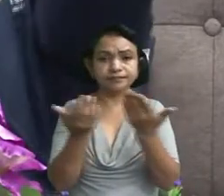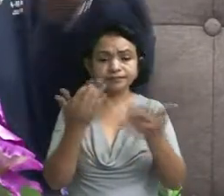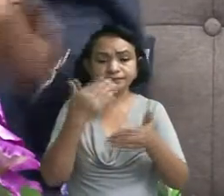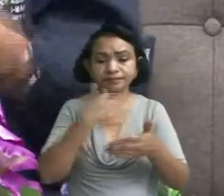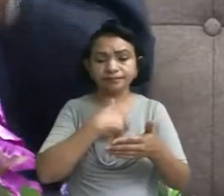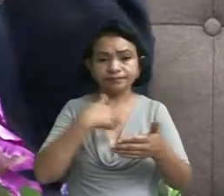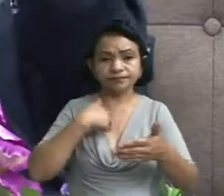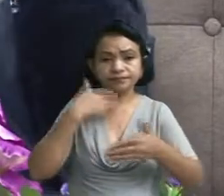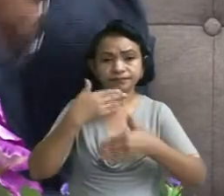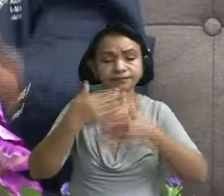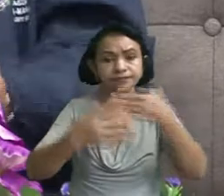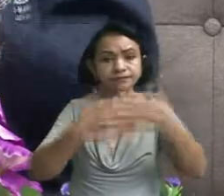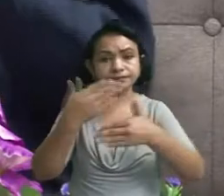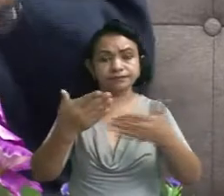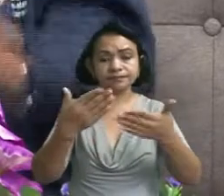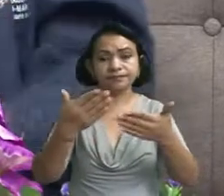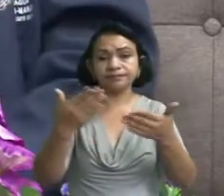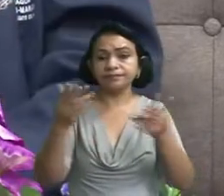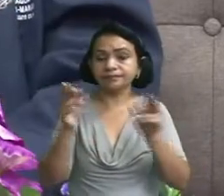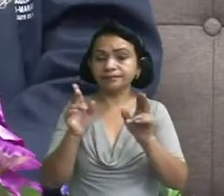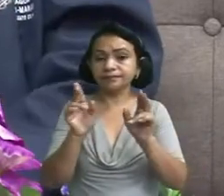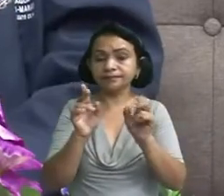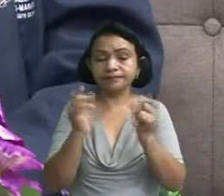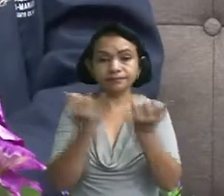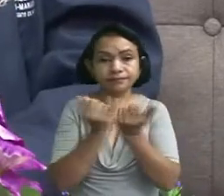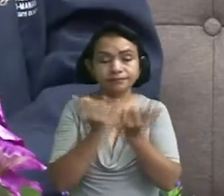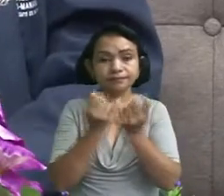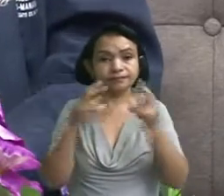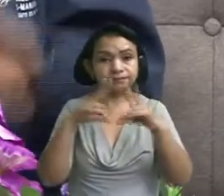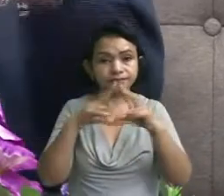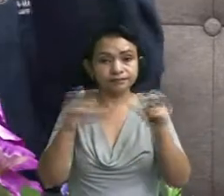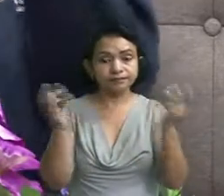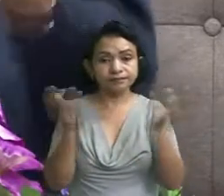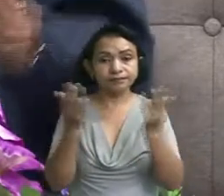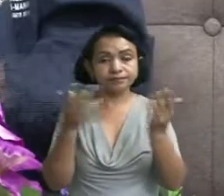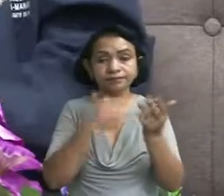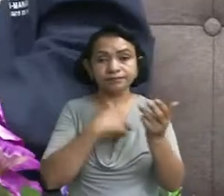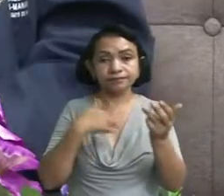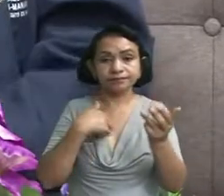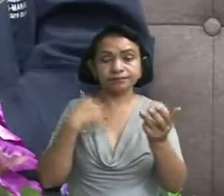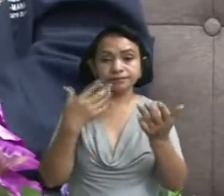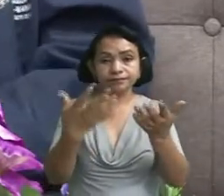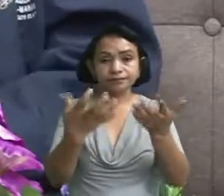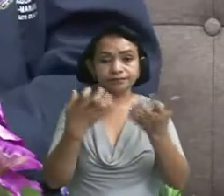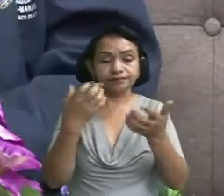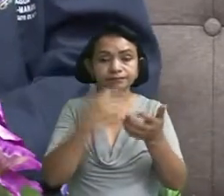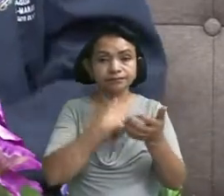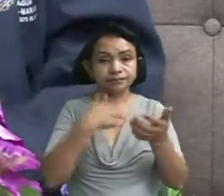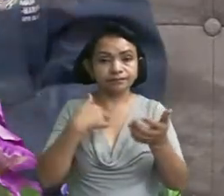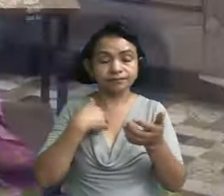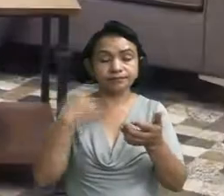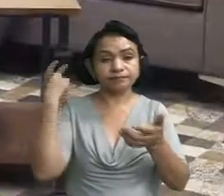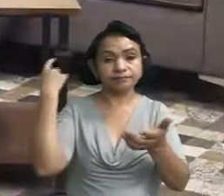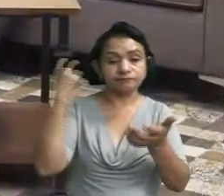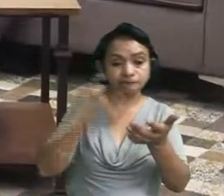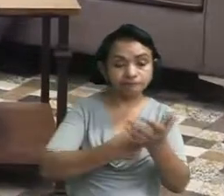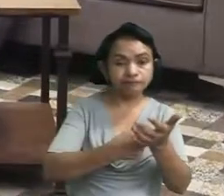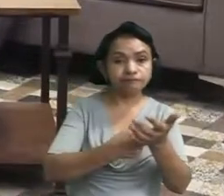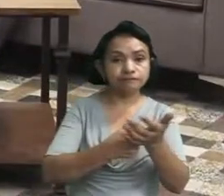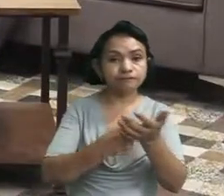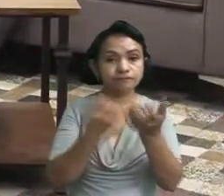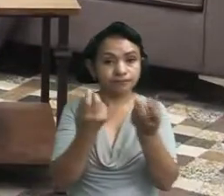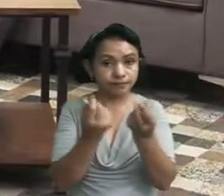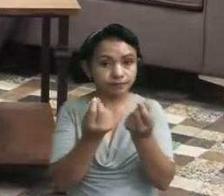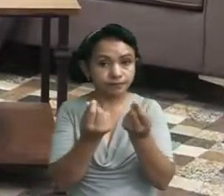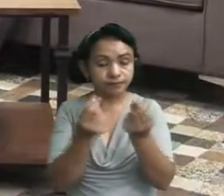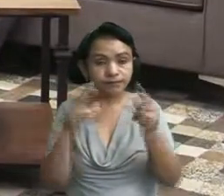construido, ¿verdad?, para desacreditar al país, ¿verdad? Y también ellos van a tratar de presionar con sanciones, ¿verdad?,